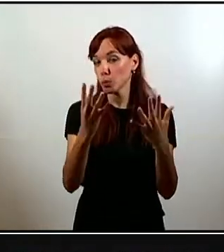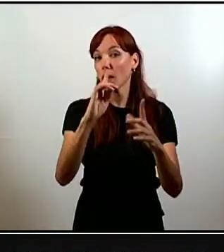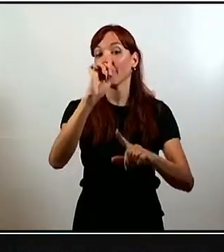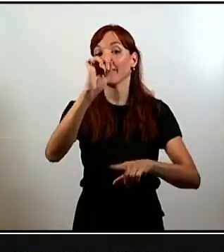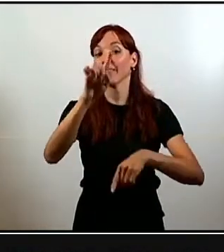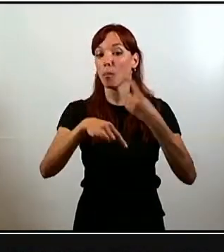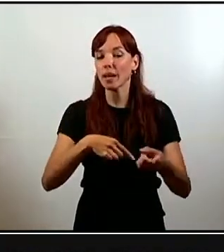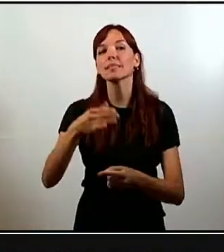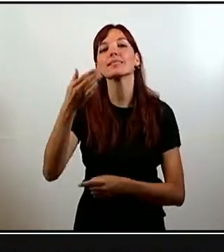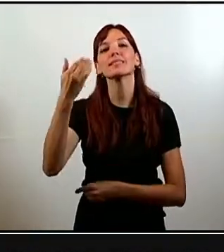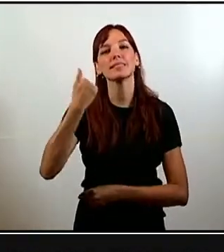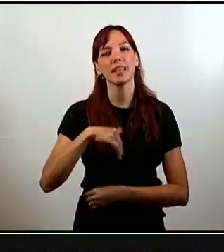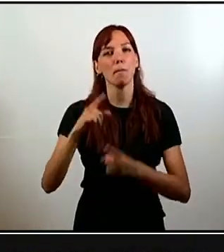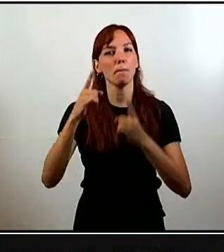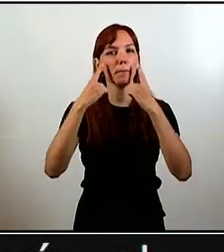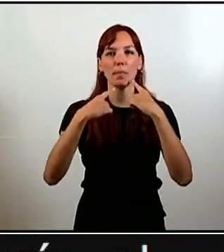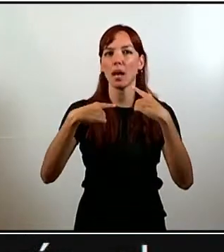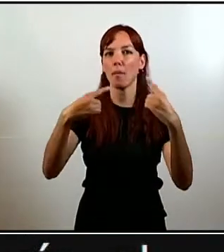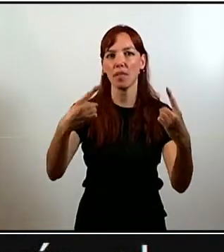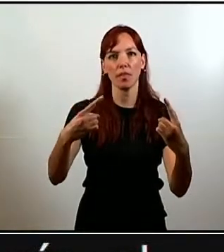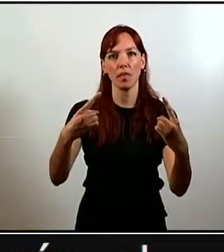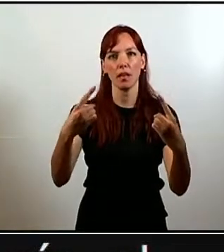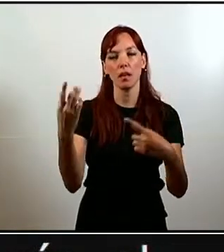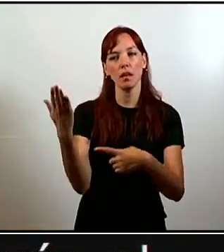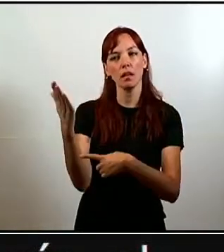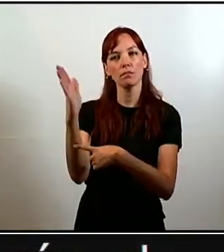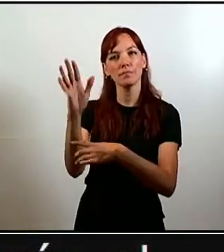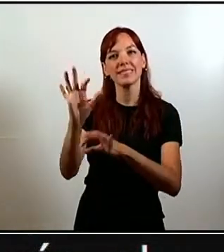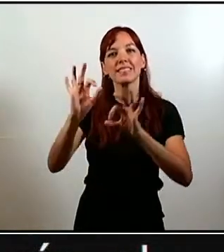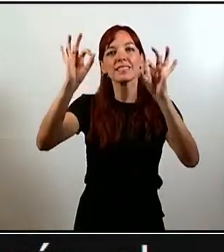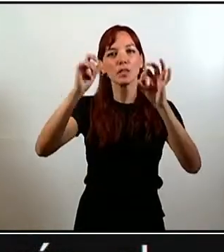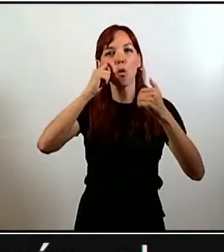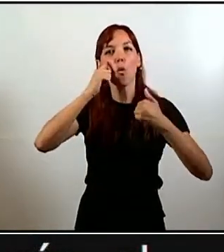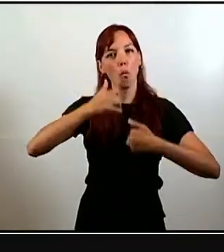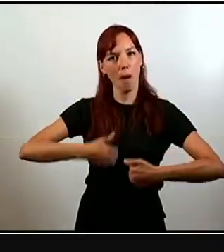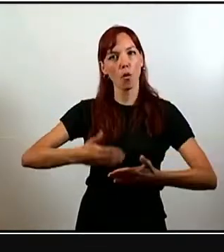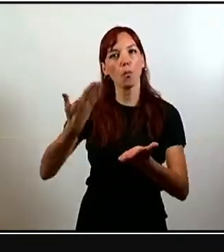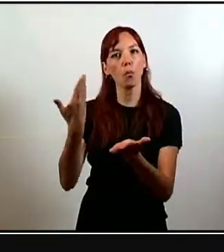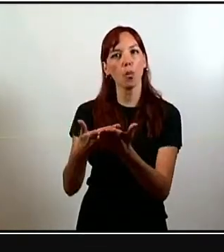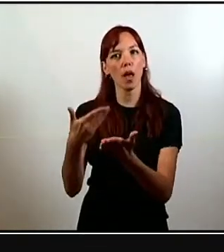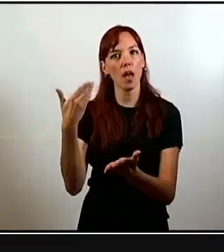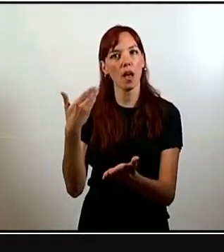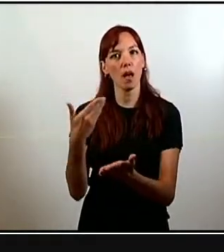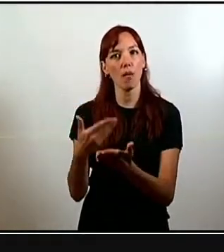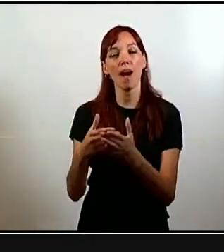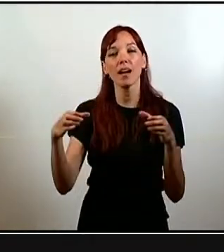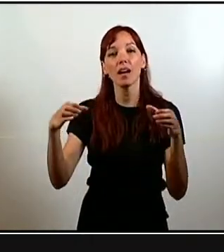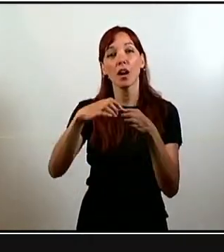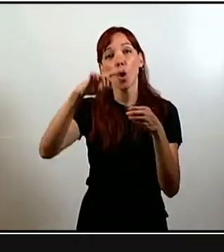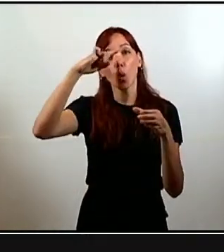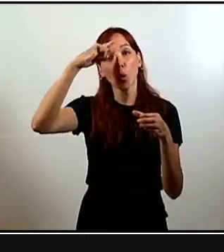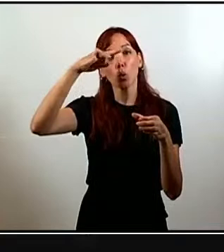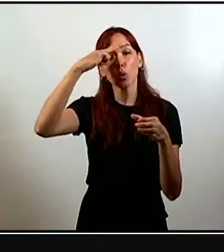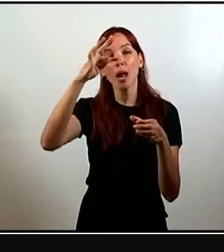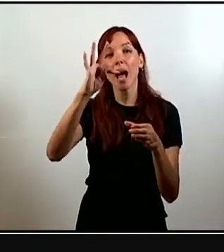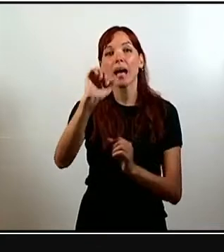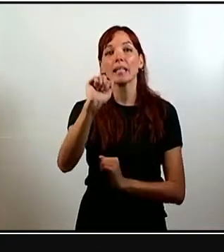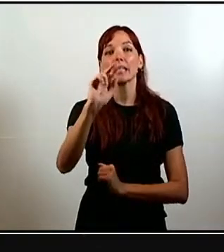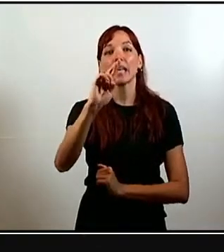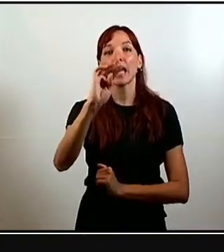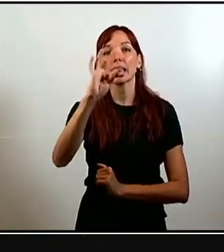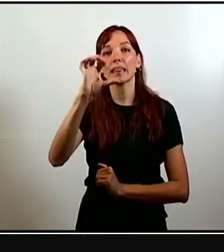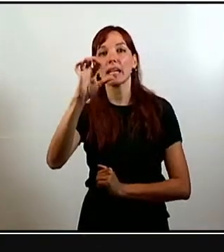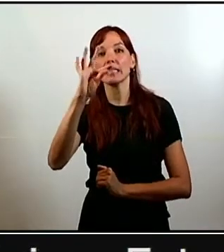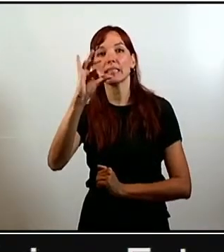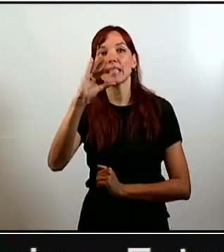las primeras representaciones humanas de la cultura tartésica. Este es un descubrimiento de vital importancia histórica